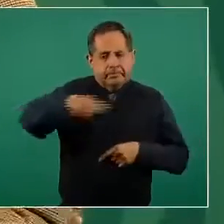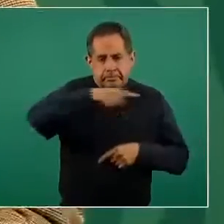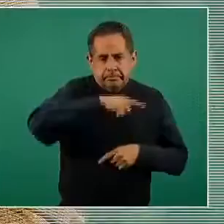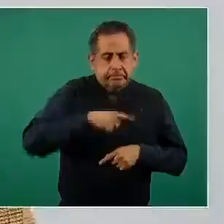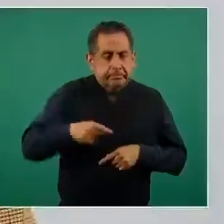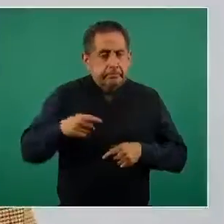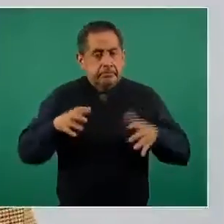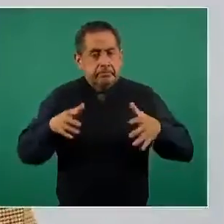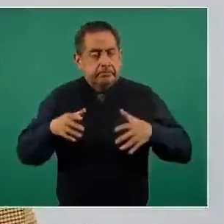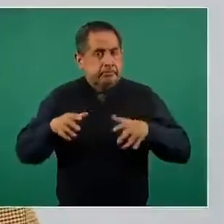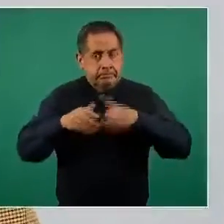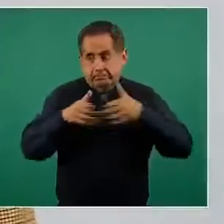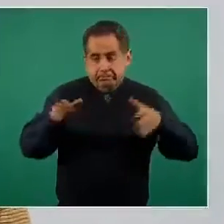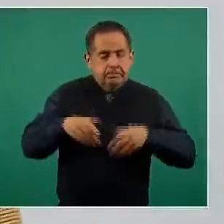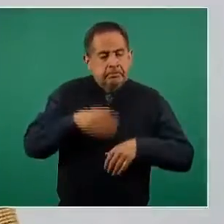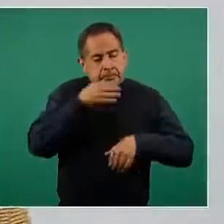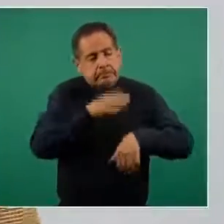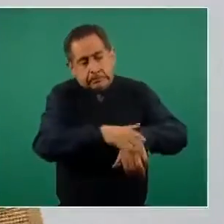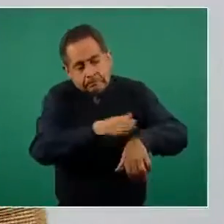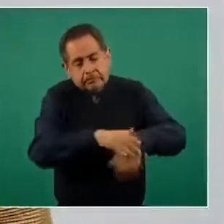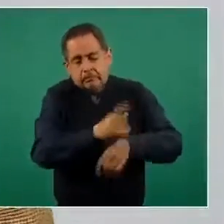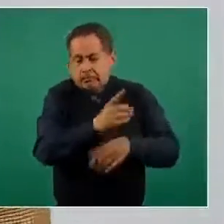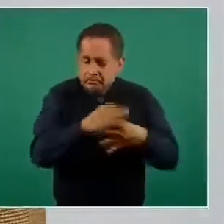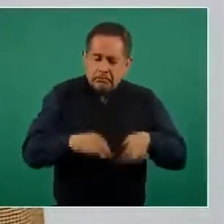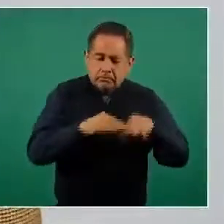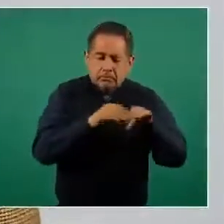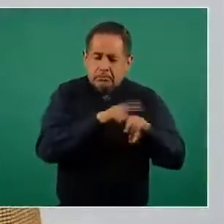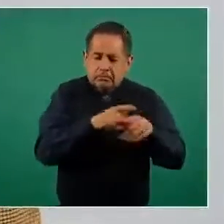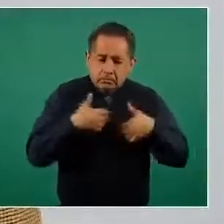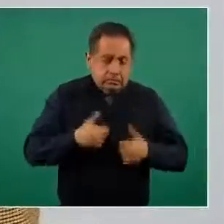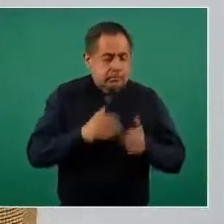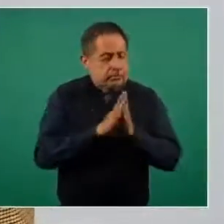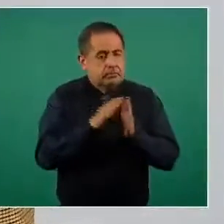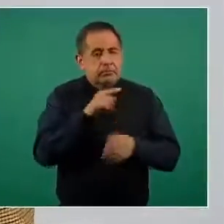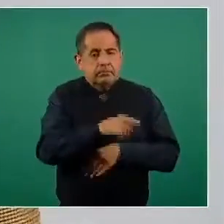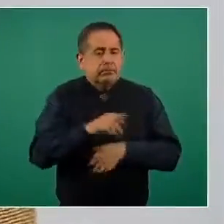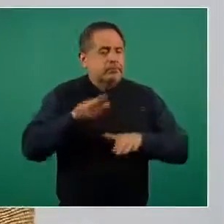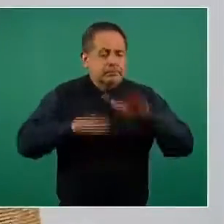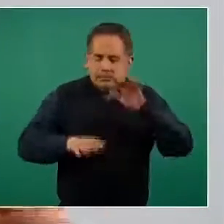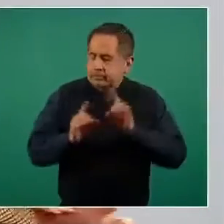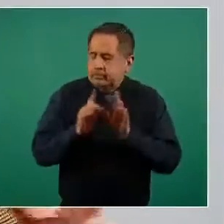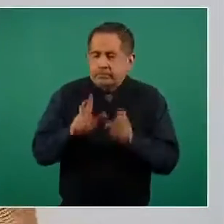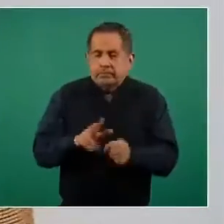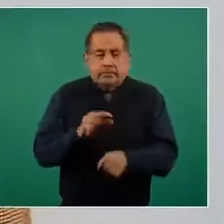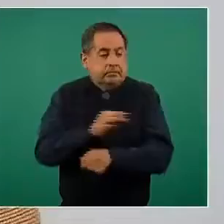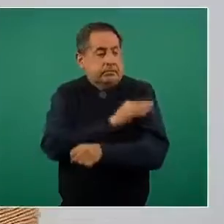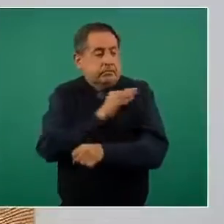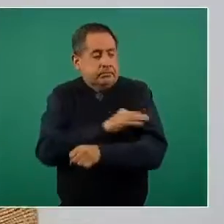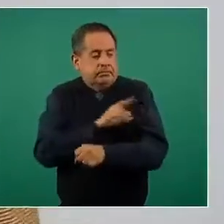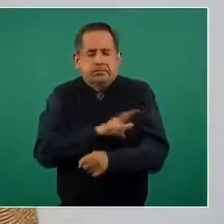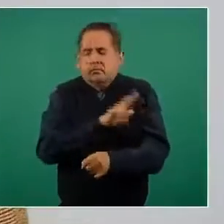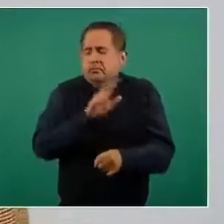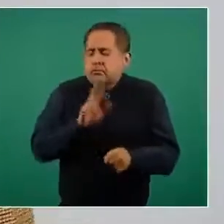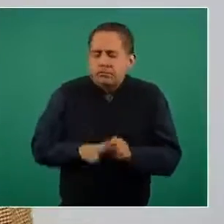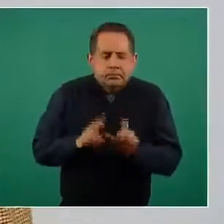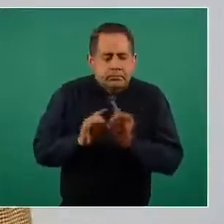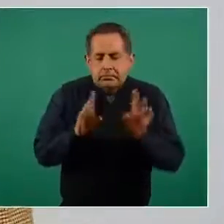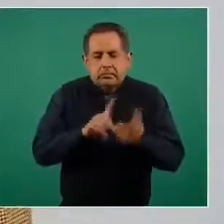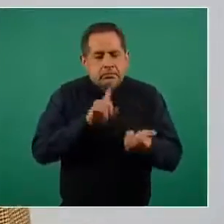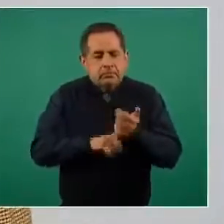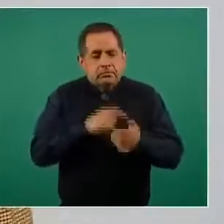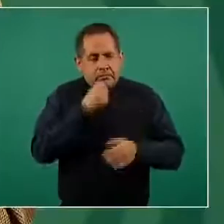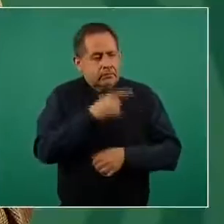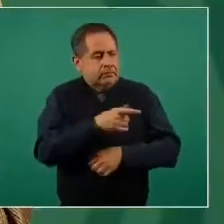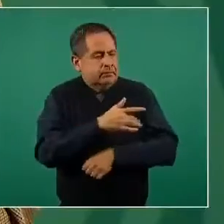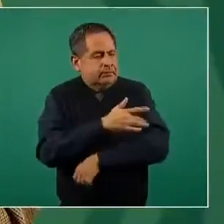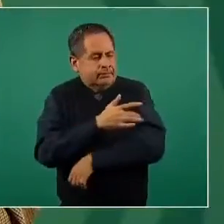la población abierta, es muy importante que todo el mundo entienda que ese tipo de molestias se les van a decir en los sitios de vacunación cuáles